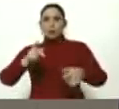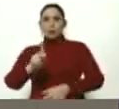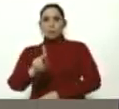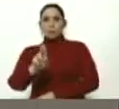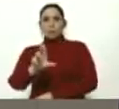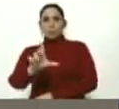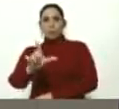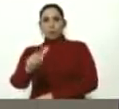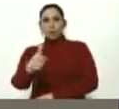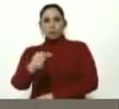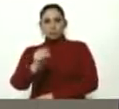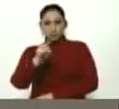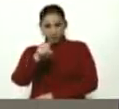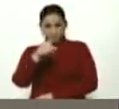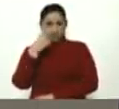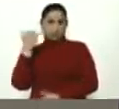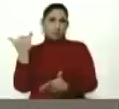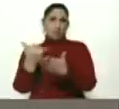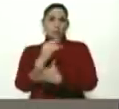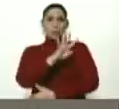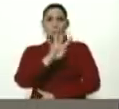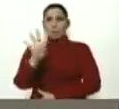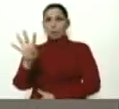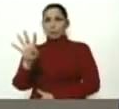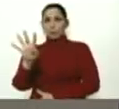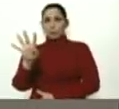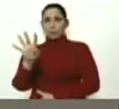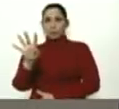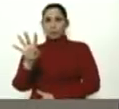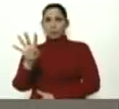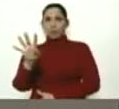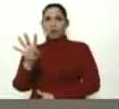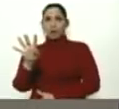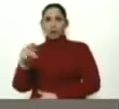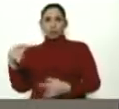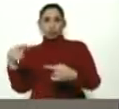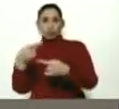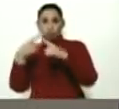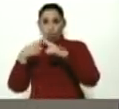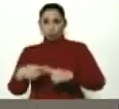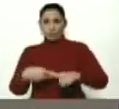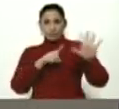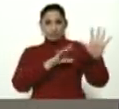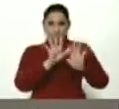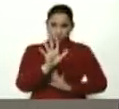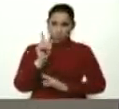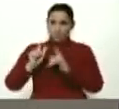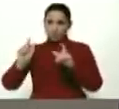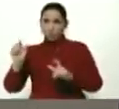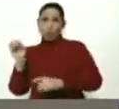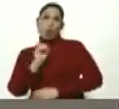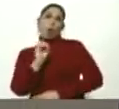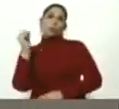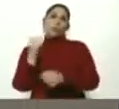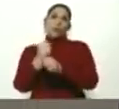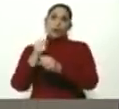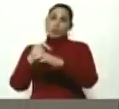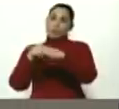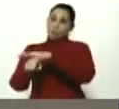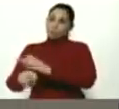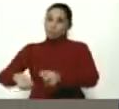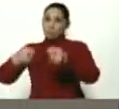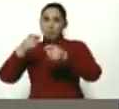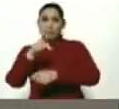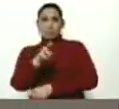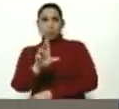de las pulgas. Fíjense que 44 de los 65 casos o son trabajadores